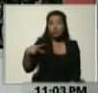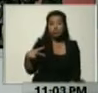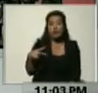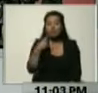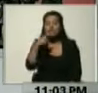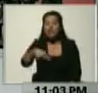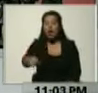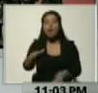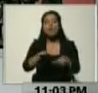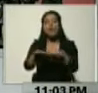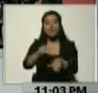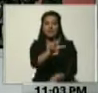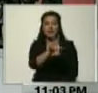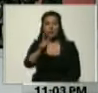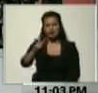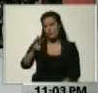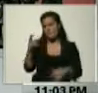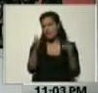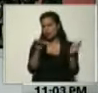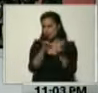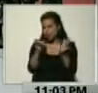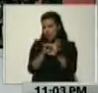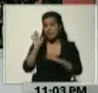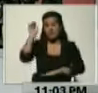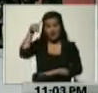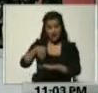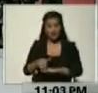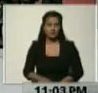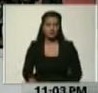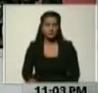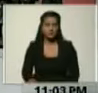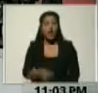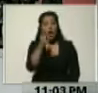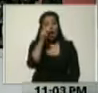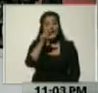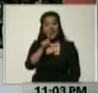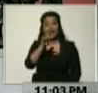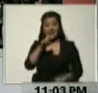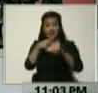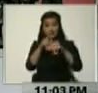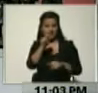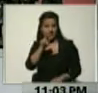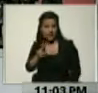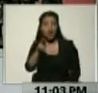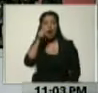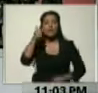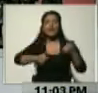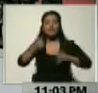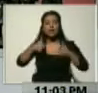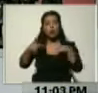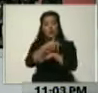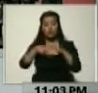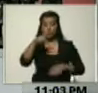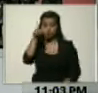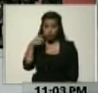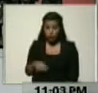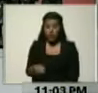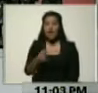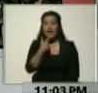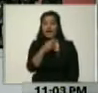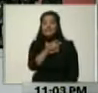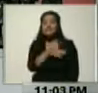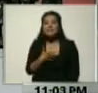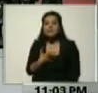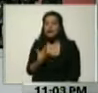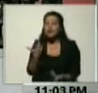jueves 31 de marzo en la ciudad de Maracaibo. Lester Toledo, candidato a la gobernación del estado Zulia, quiere impresionar a Lilian Tintori